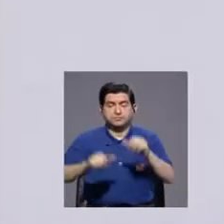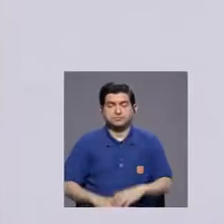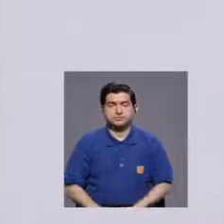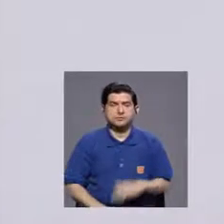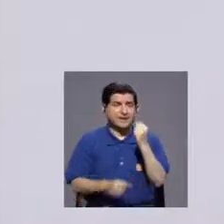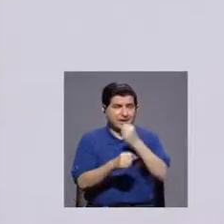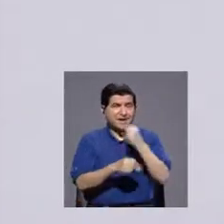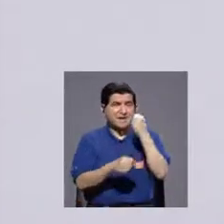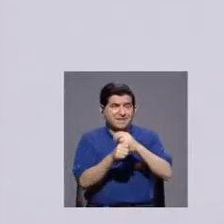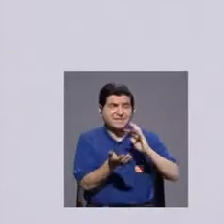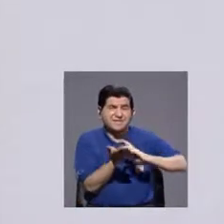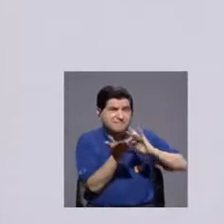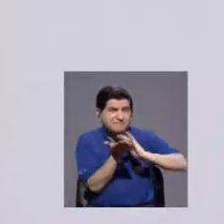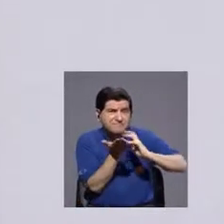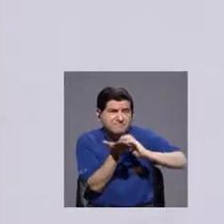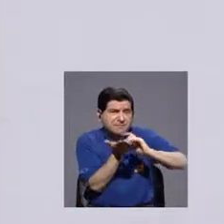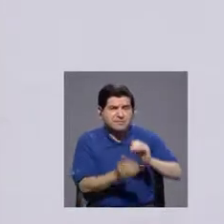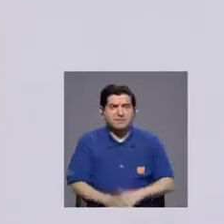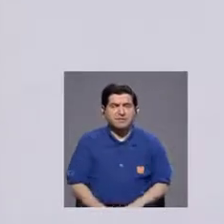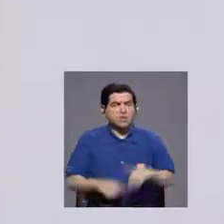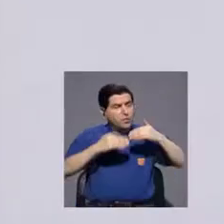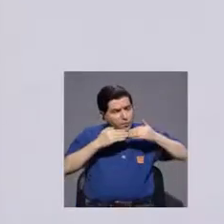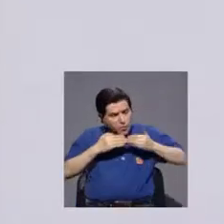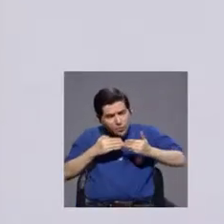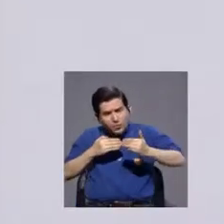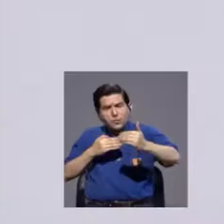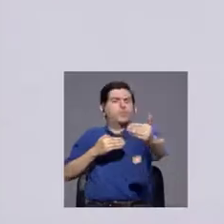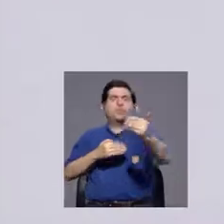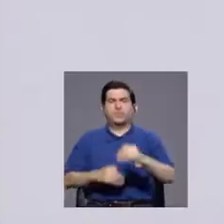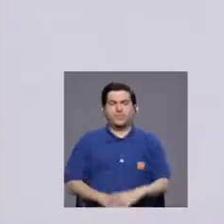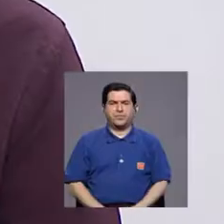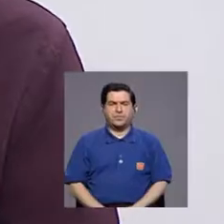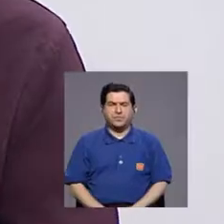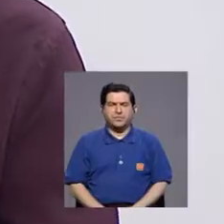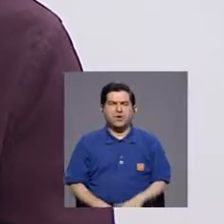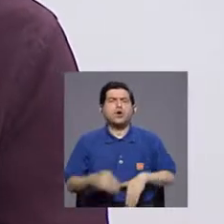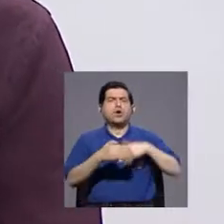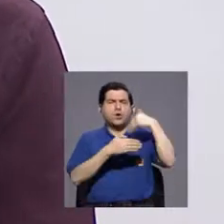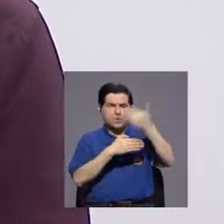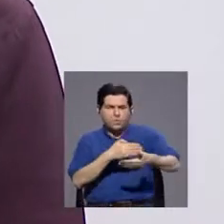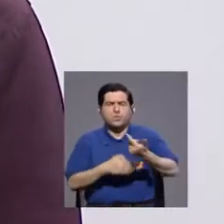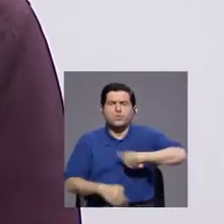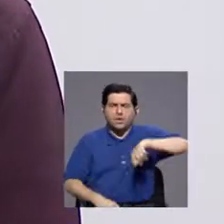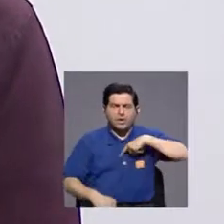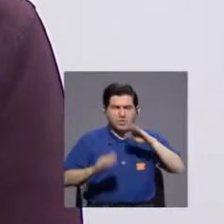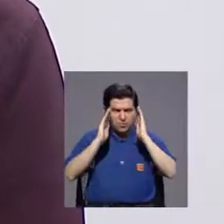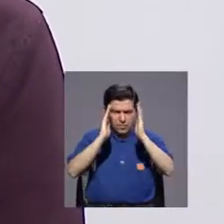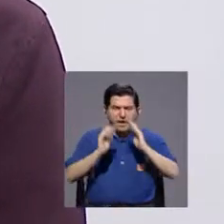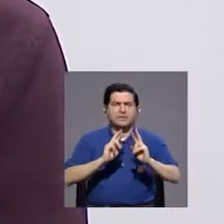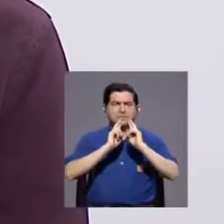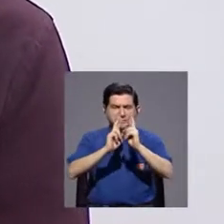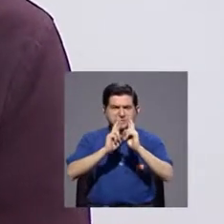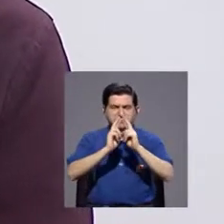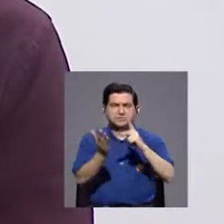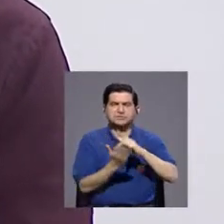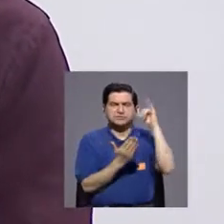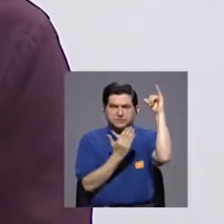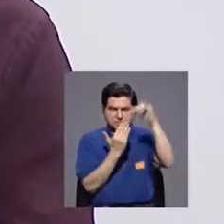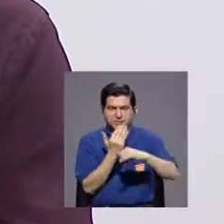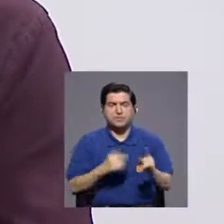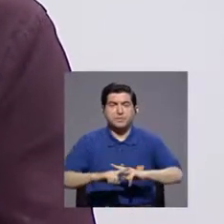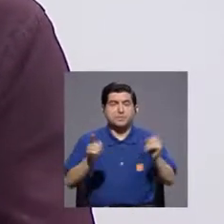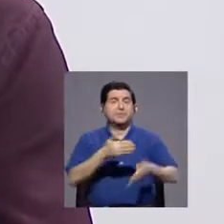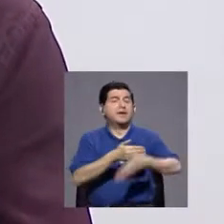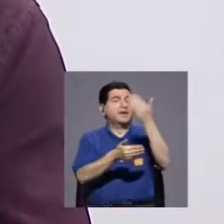trabajo en arroz realmente es permanente digamos vamos adelante obviamente vamos a abordar los resultados del proyecto como tal